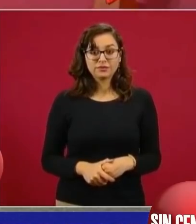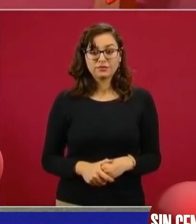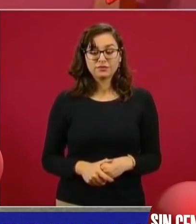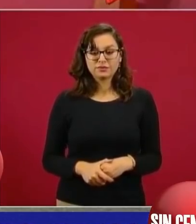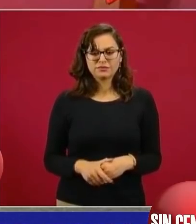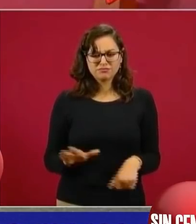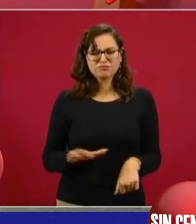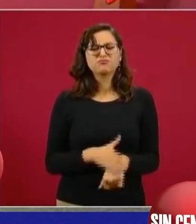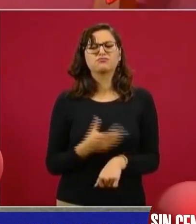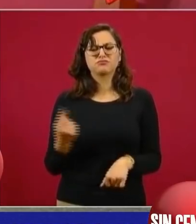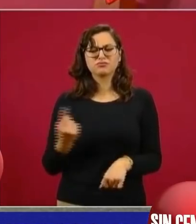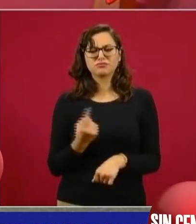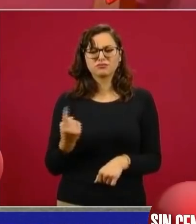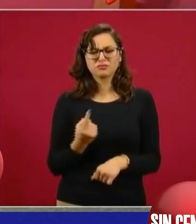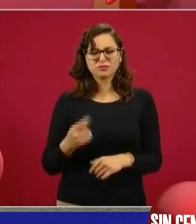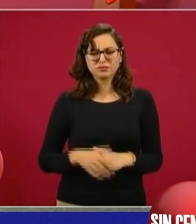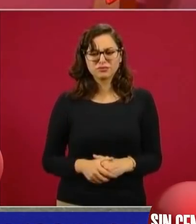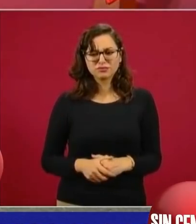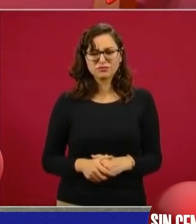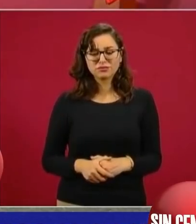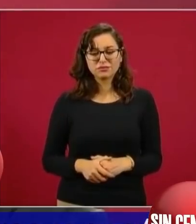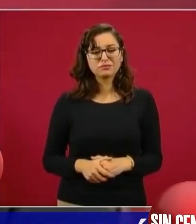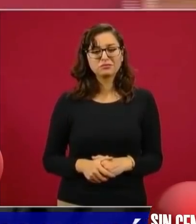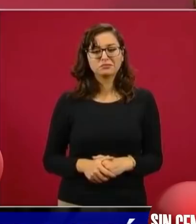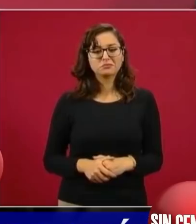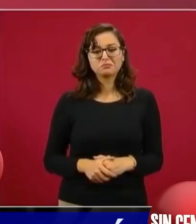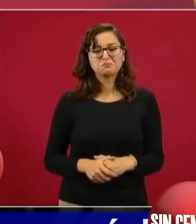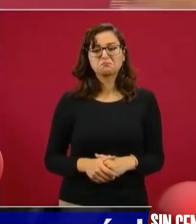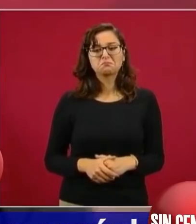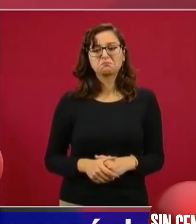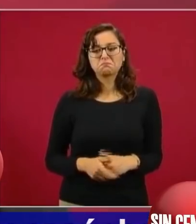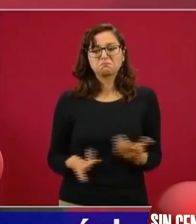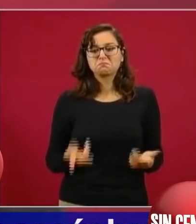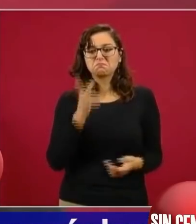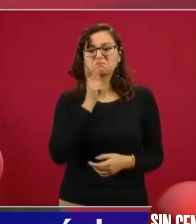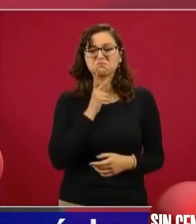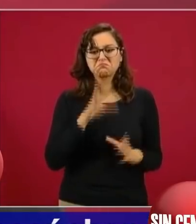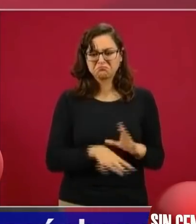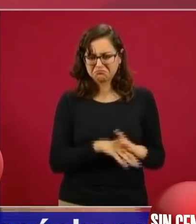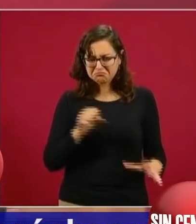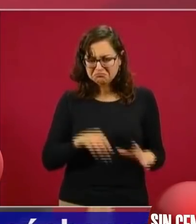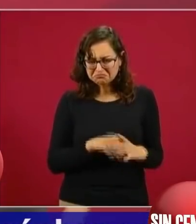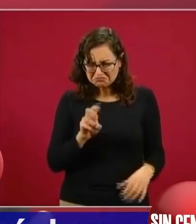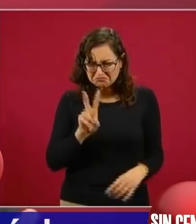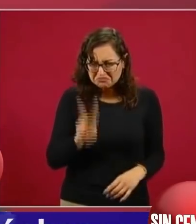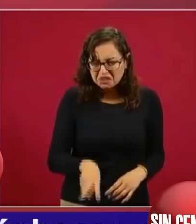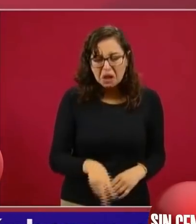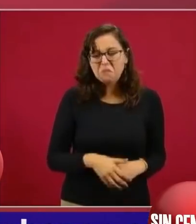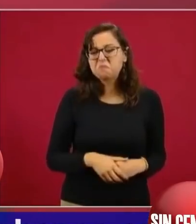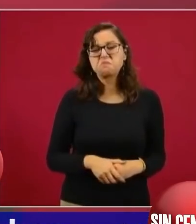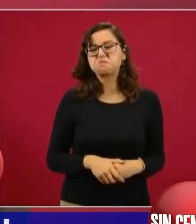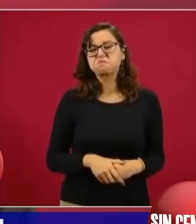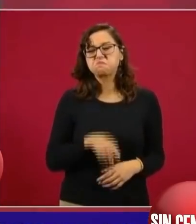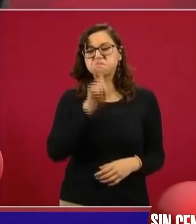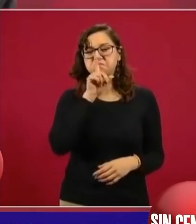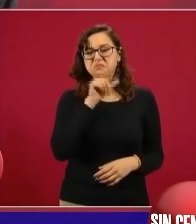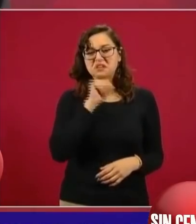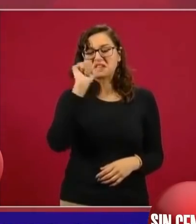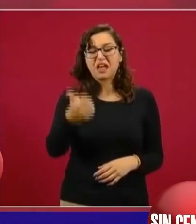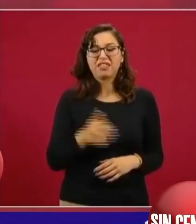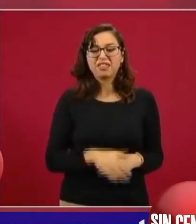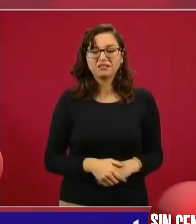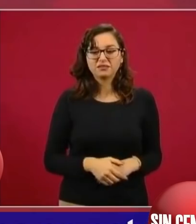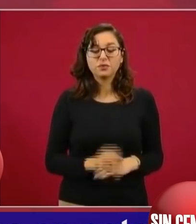¿Por qué? Porque no les importaba extraer petróleo. Lo que les interesaba era entregar